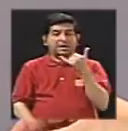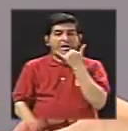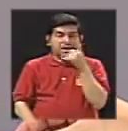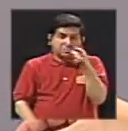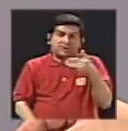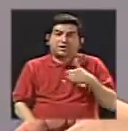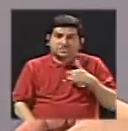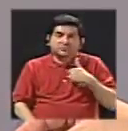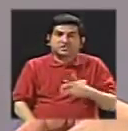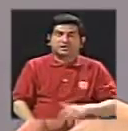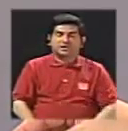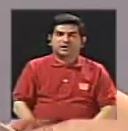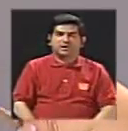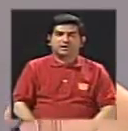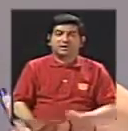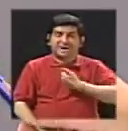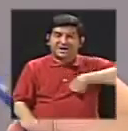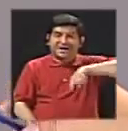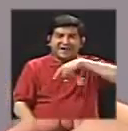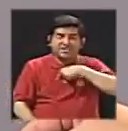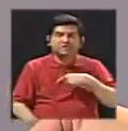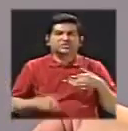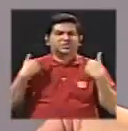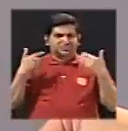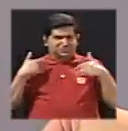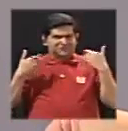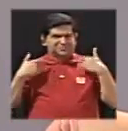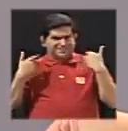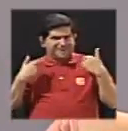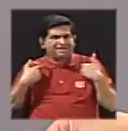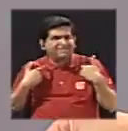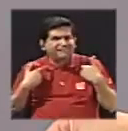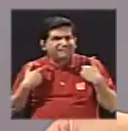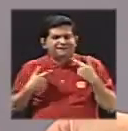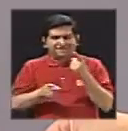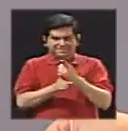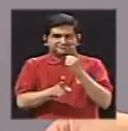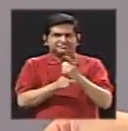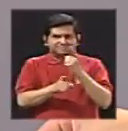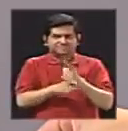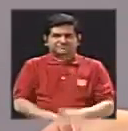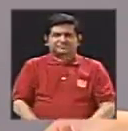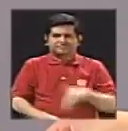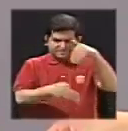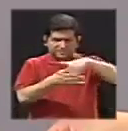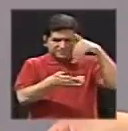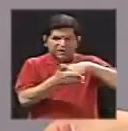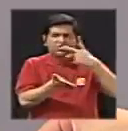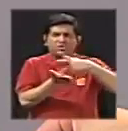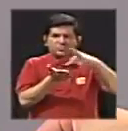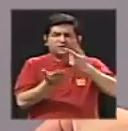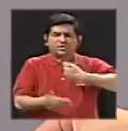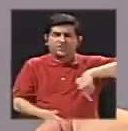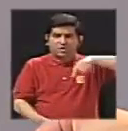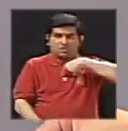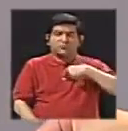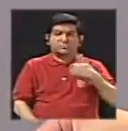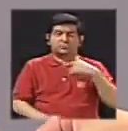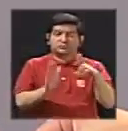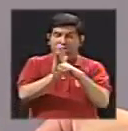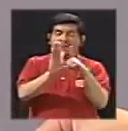él, porque más bien a nosotros nos alegra que efectivamente se registren los pagos como nosotros